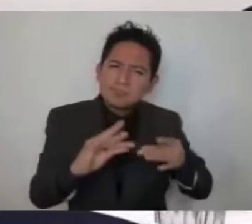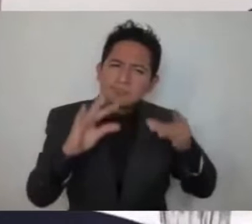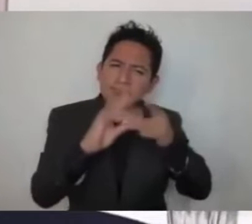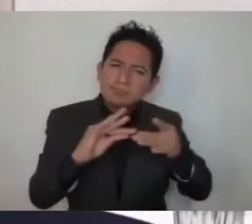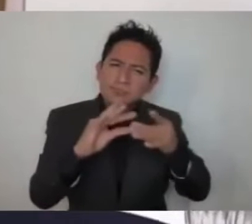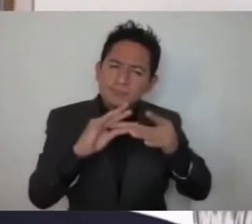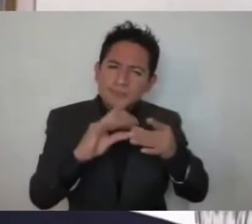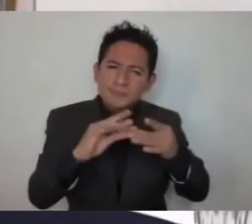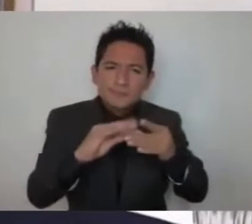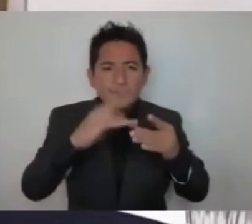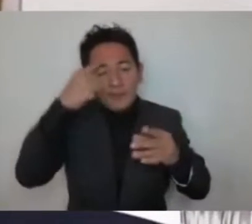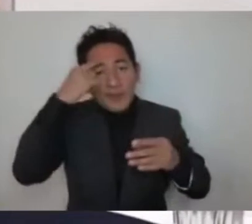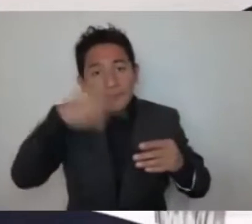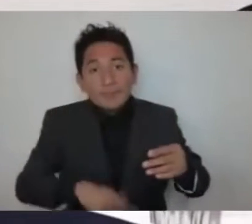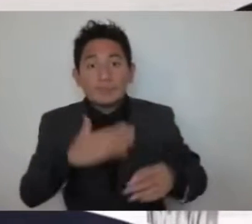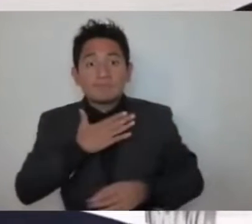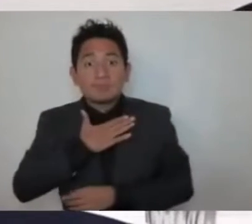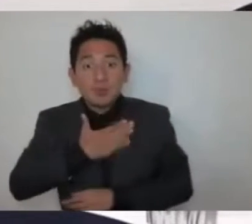justicia